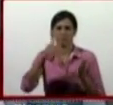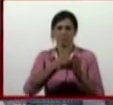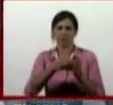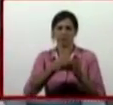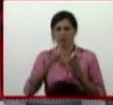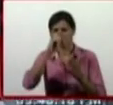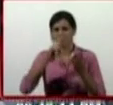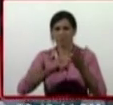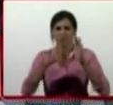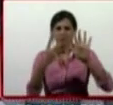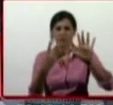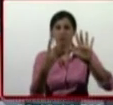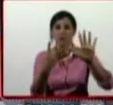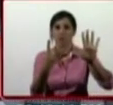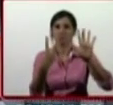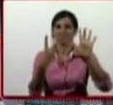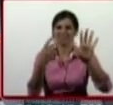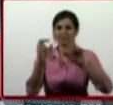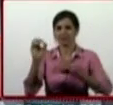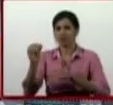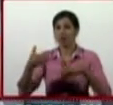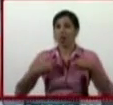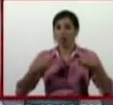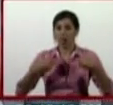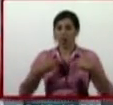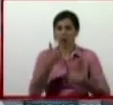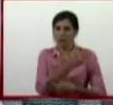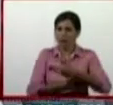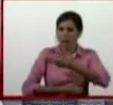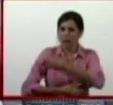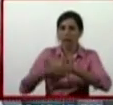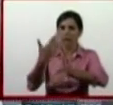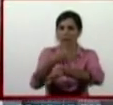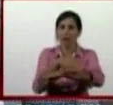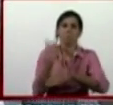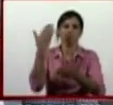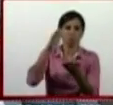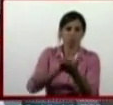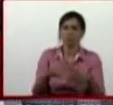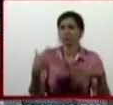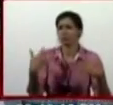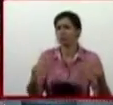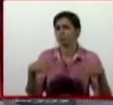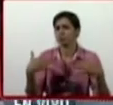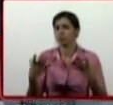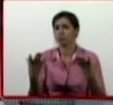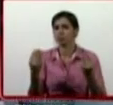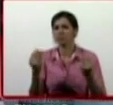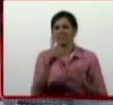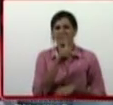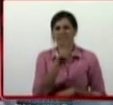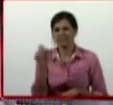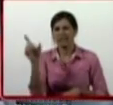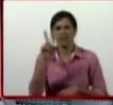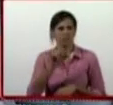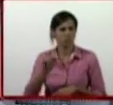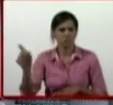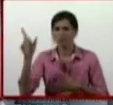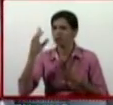70 torturados, muertos en las calles por cientos, centenares,